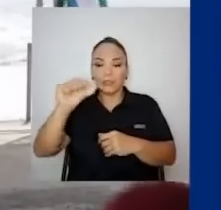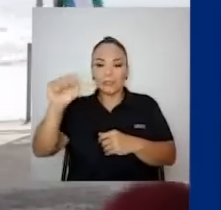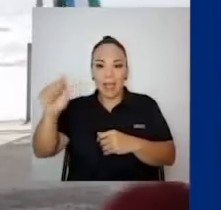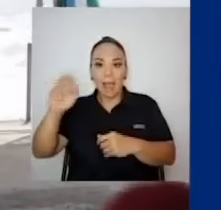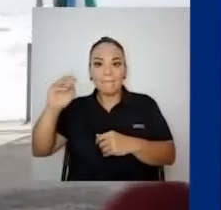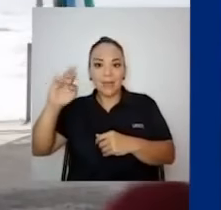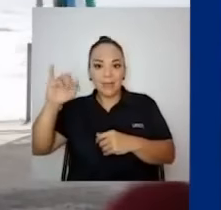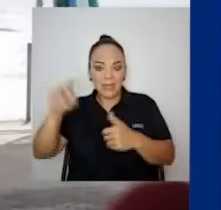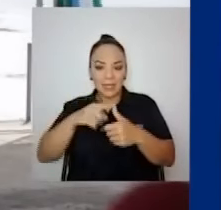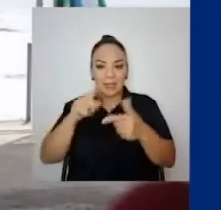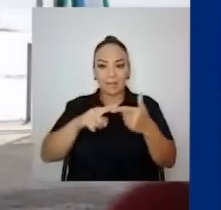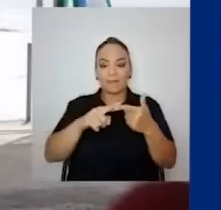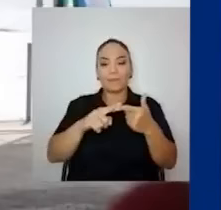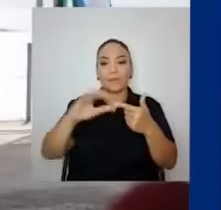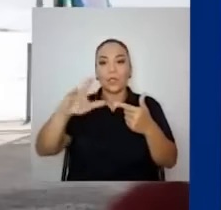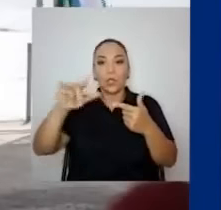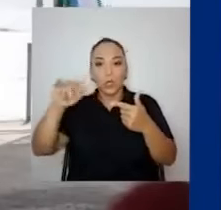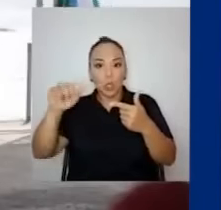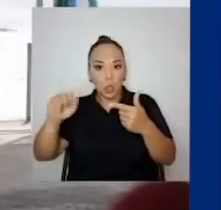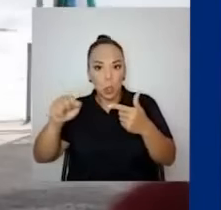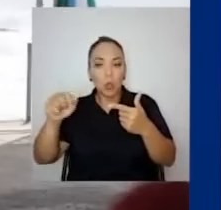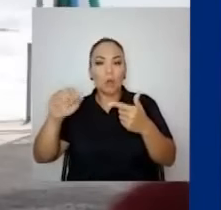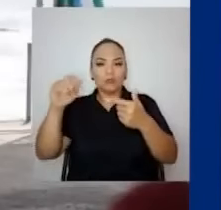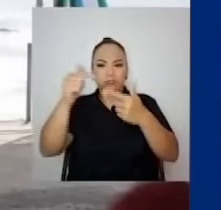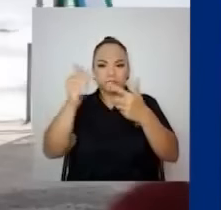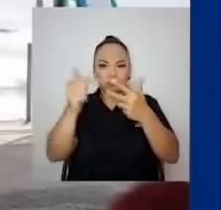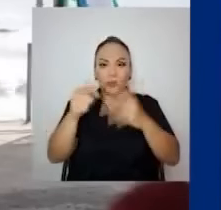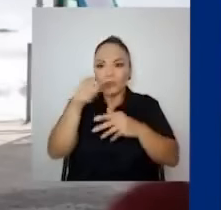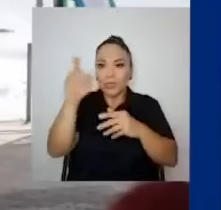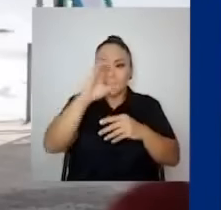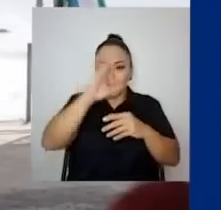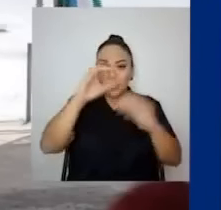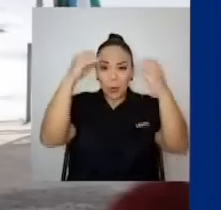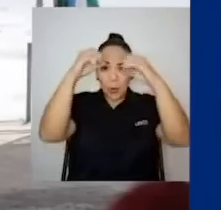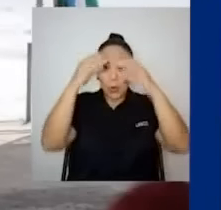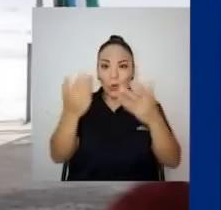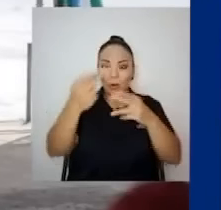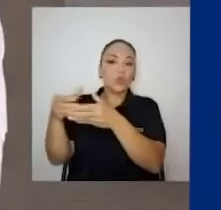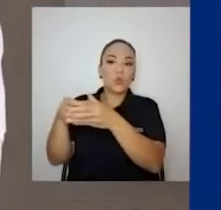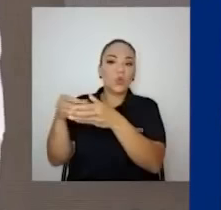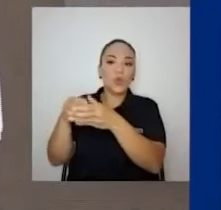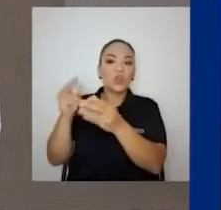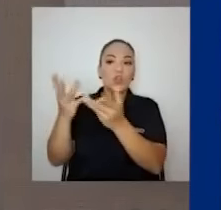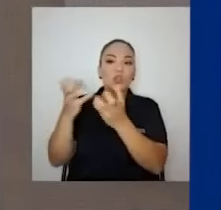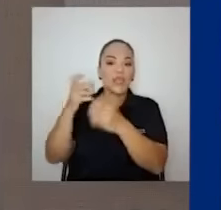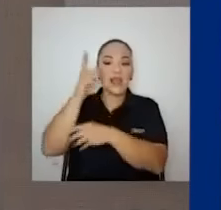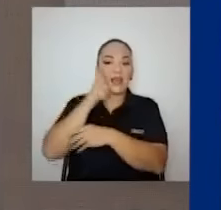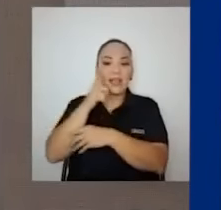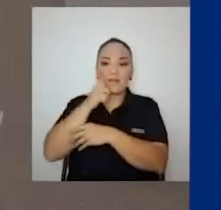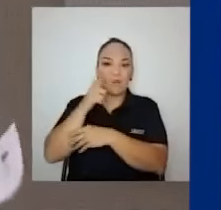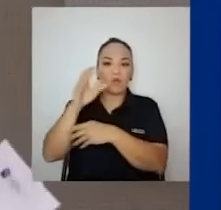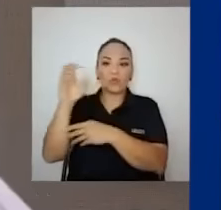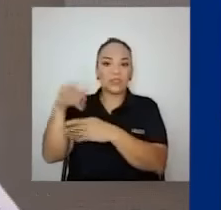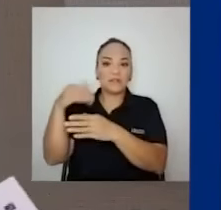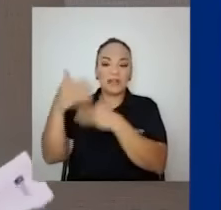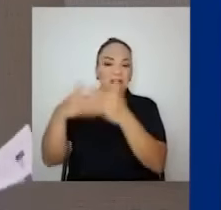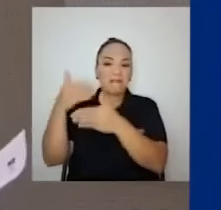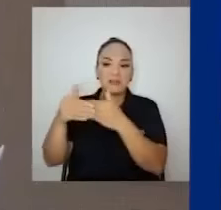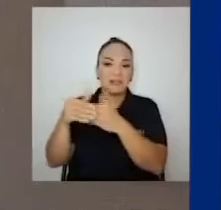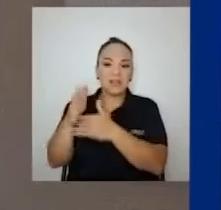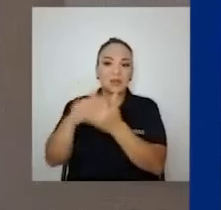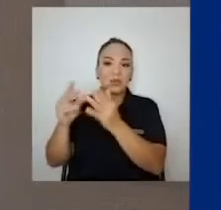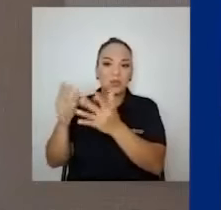que los hechos queden claros. Pero con respecto a esto me refiero, doña Pilar. Pero con esto no es que más bien... no es que quieren que el presidente